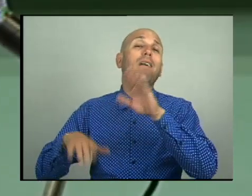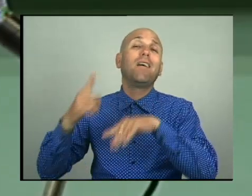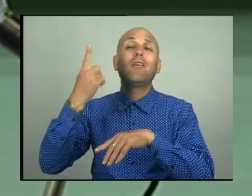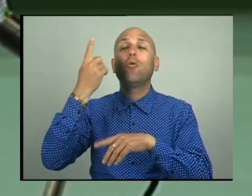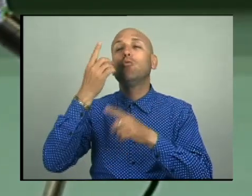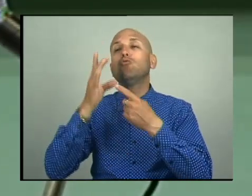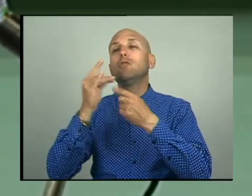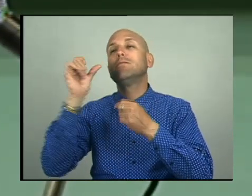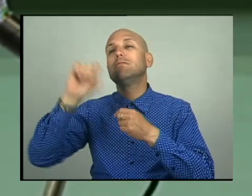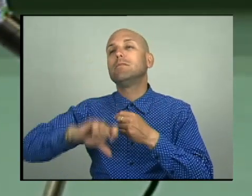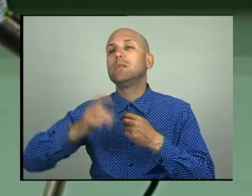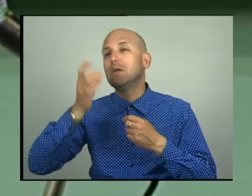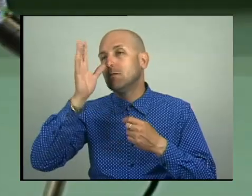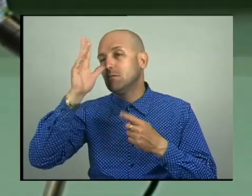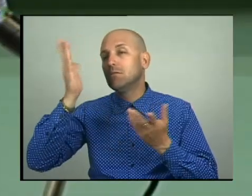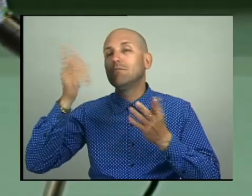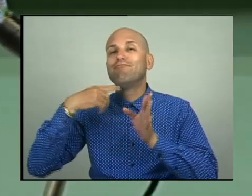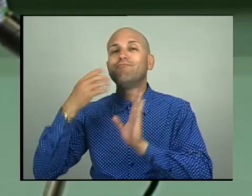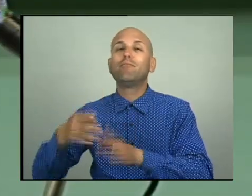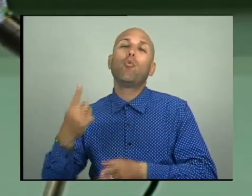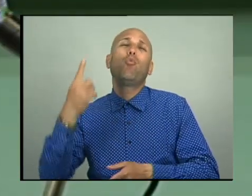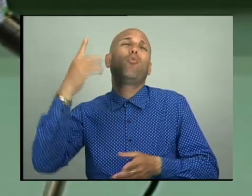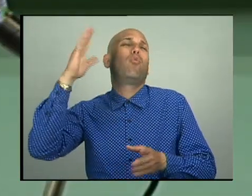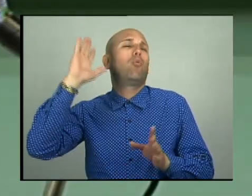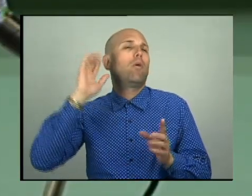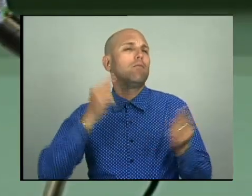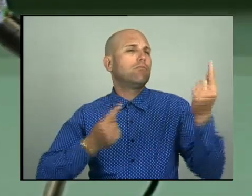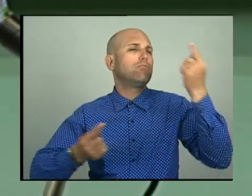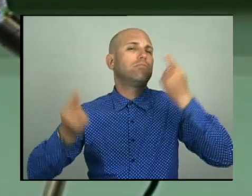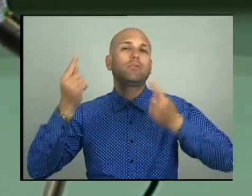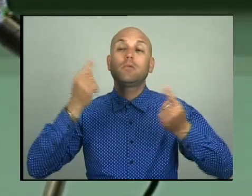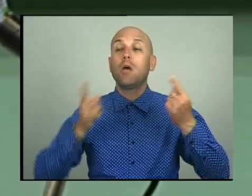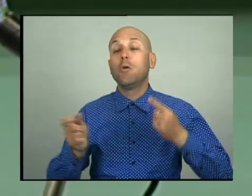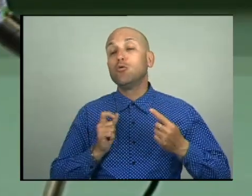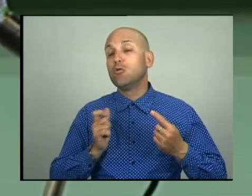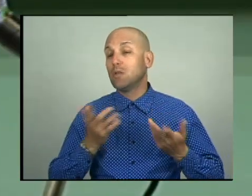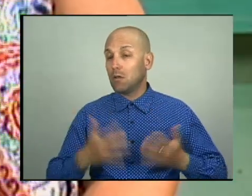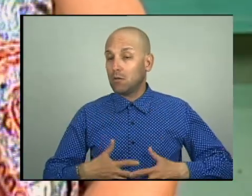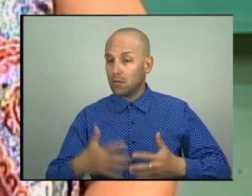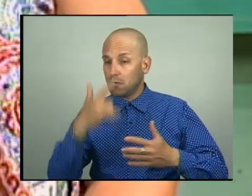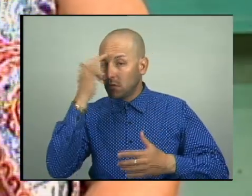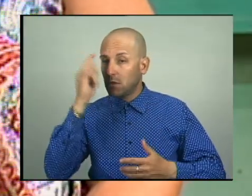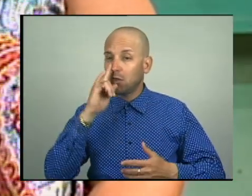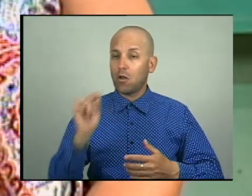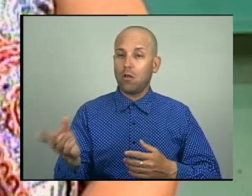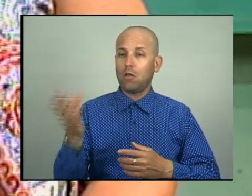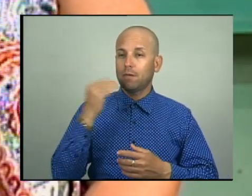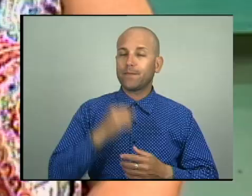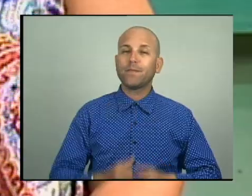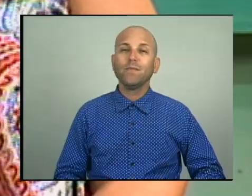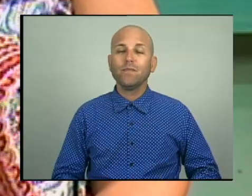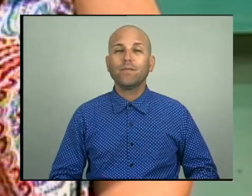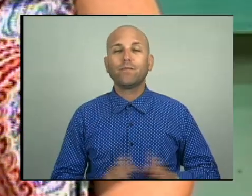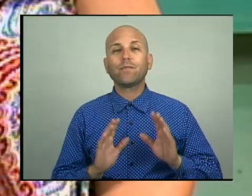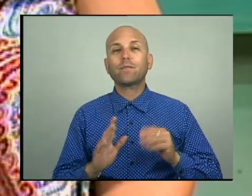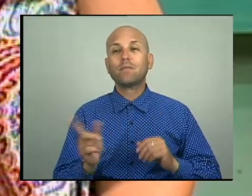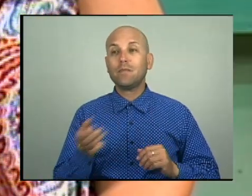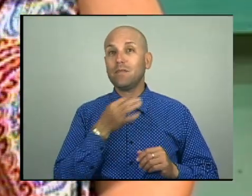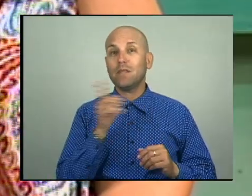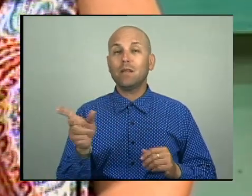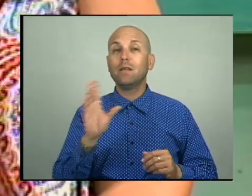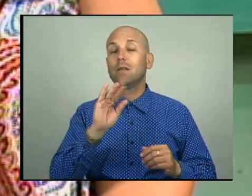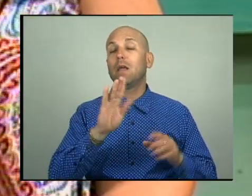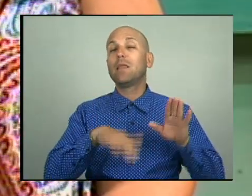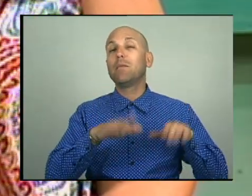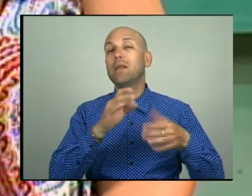o no la determinación de tener o no la descendencia. Entonces el tratamiento, usted me habla de grado de severidad,